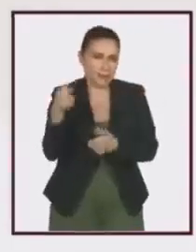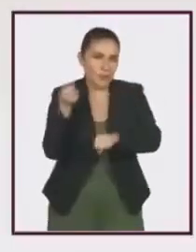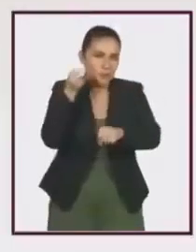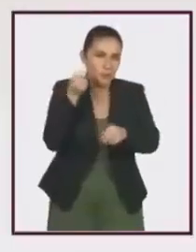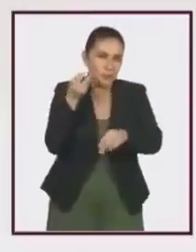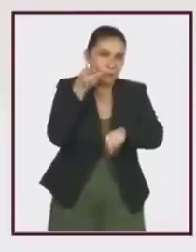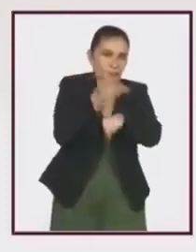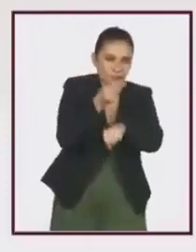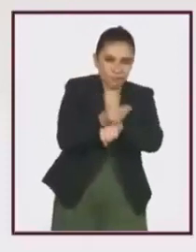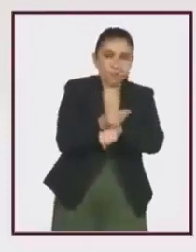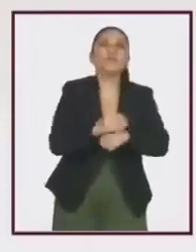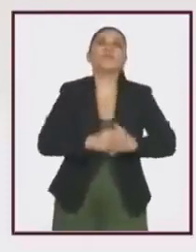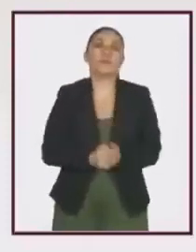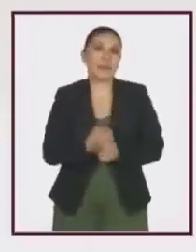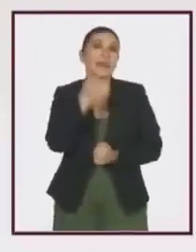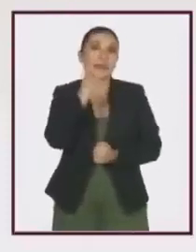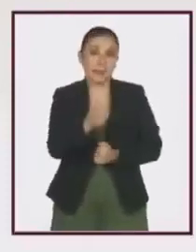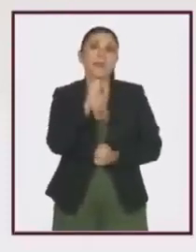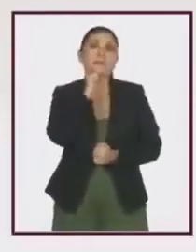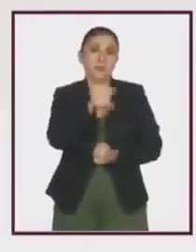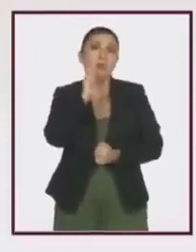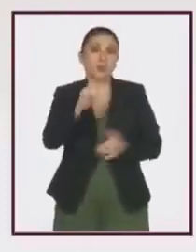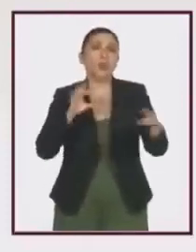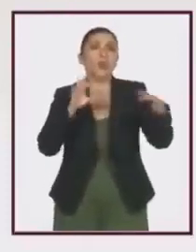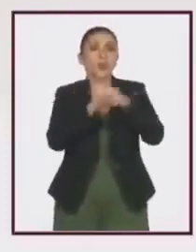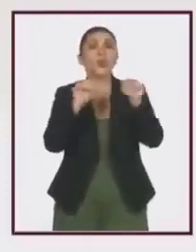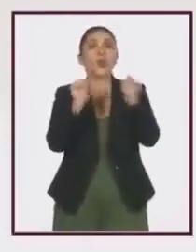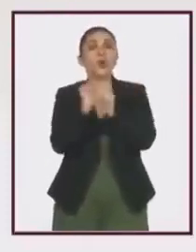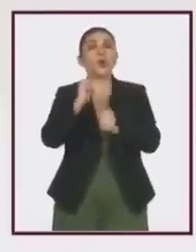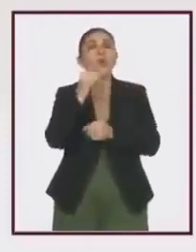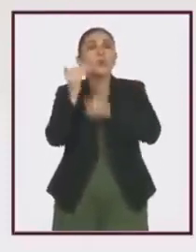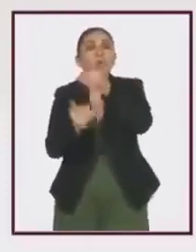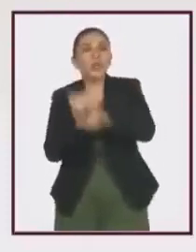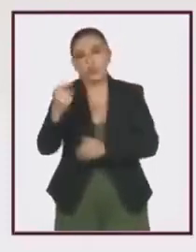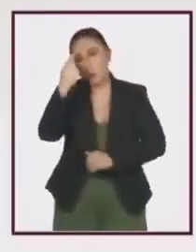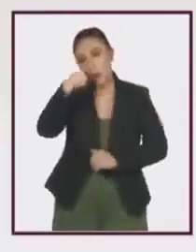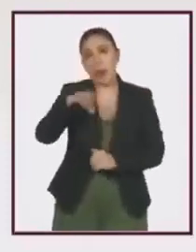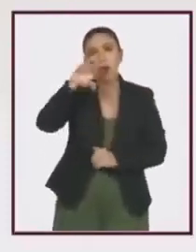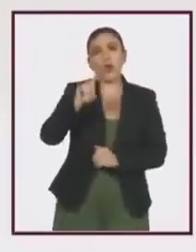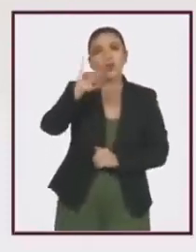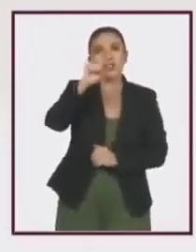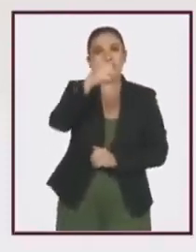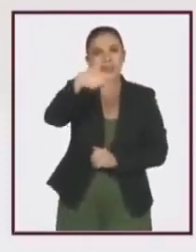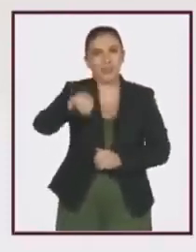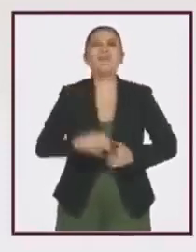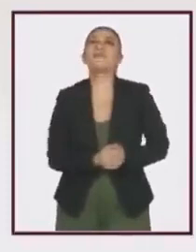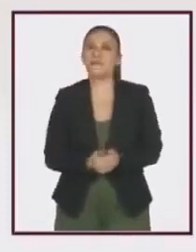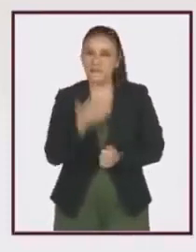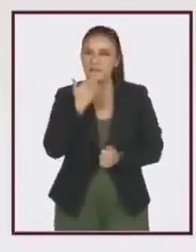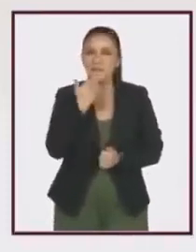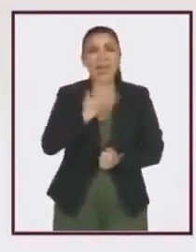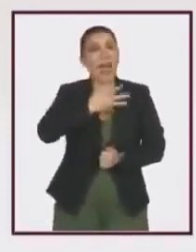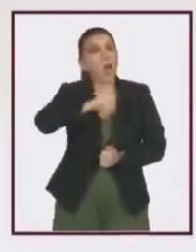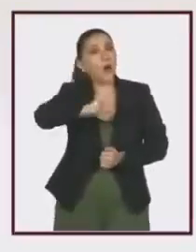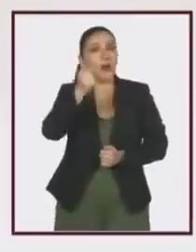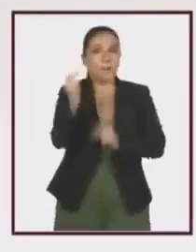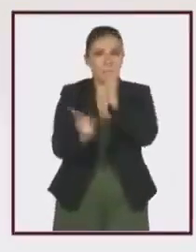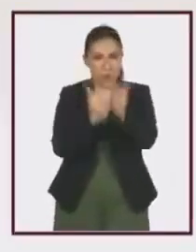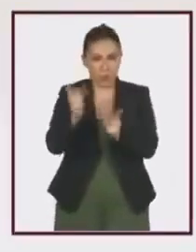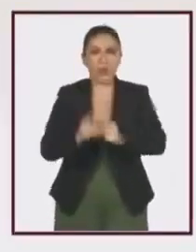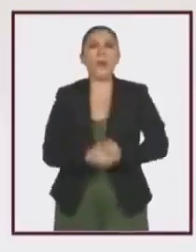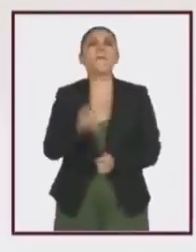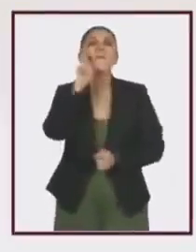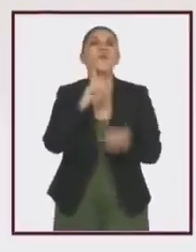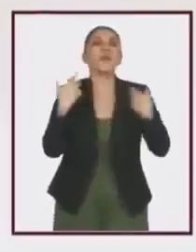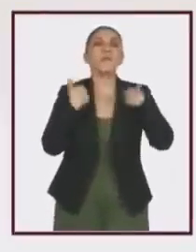Y desde luego que forma parte del proceso de codiseño. Muy bien, profesora. Tenemos otra pregunta, en este caso